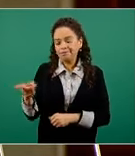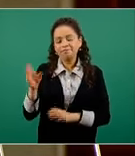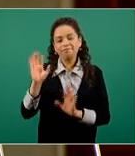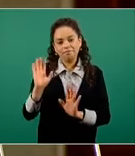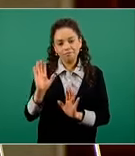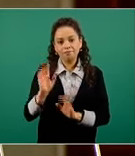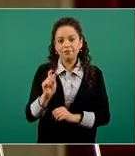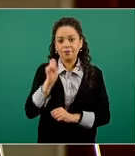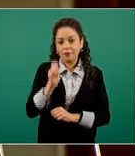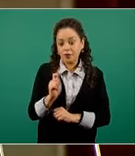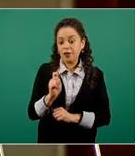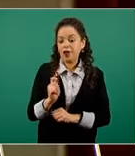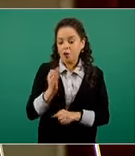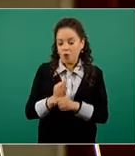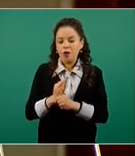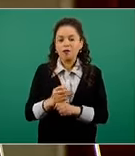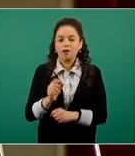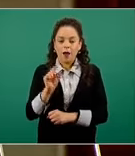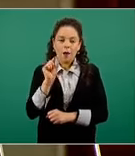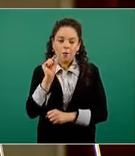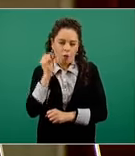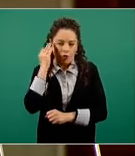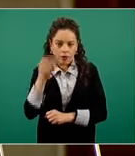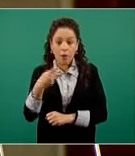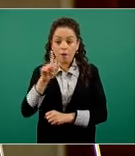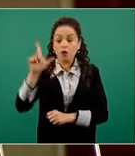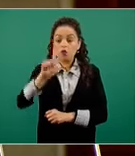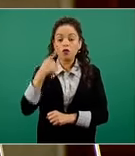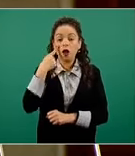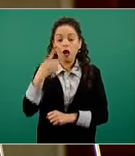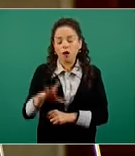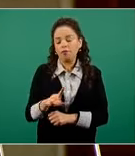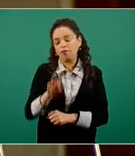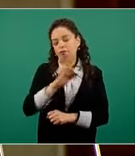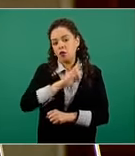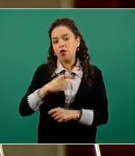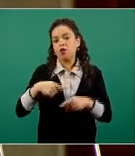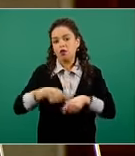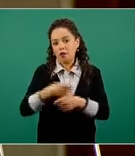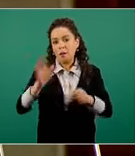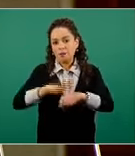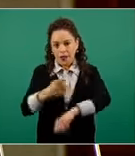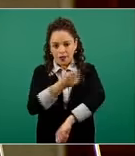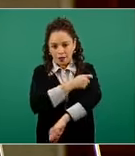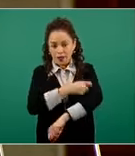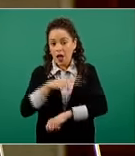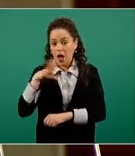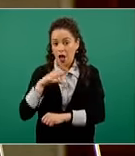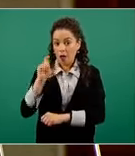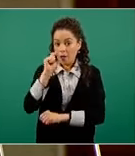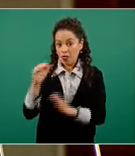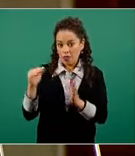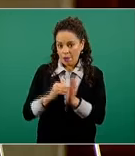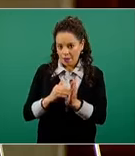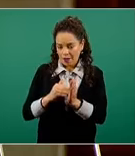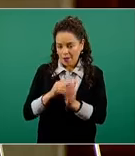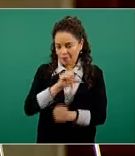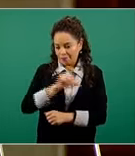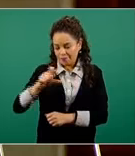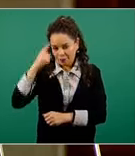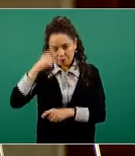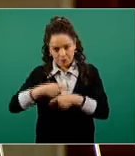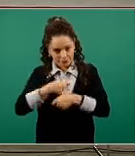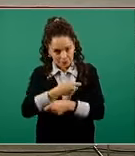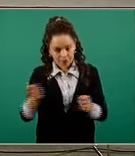aumente considerablemente. Se reservaron 20,000 vacunas al respecto. La pregunta de valoración, me gustaría saber su